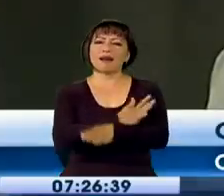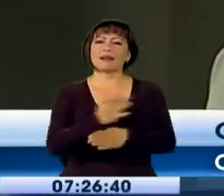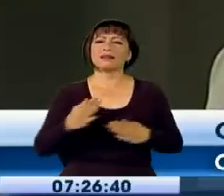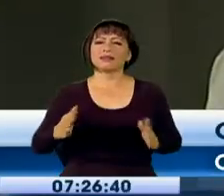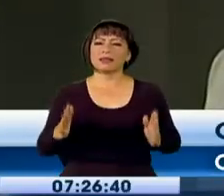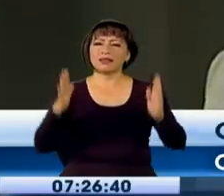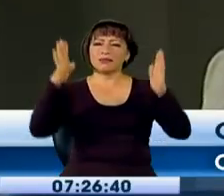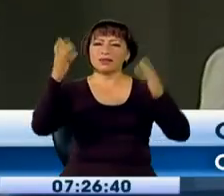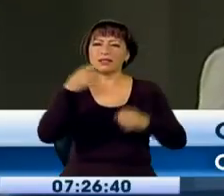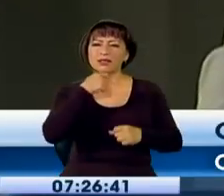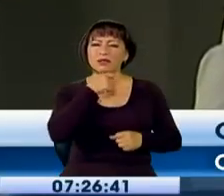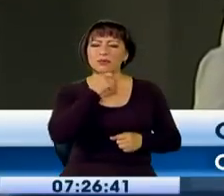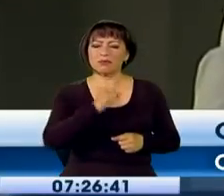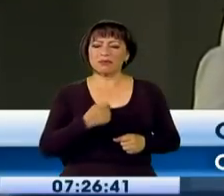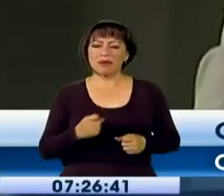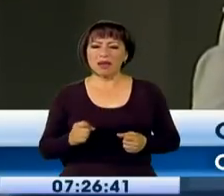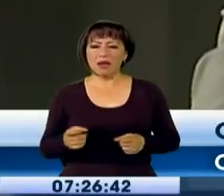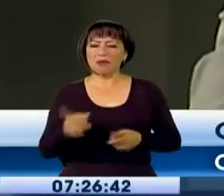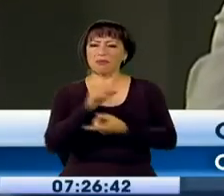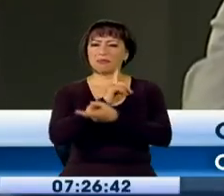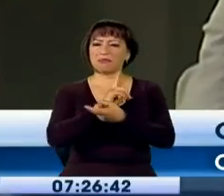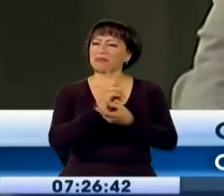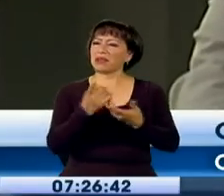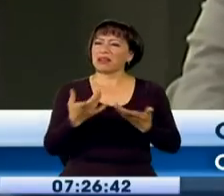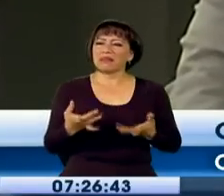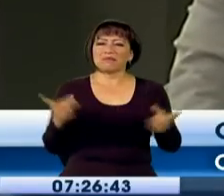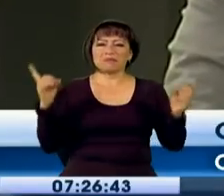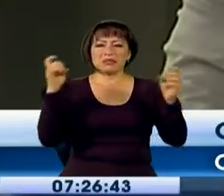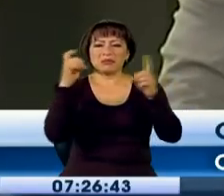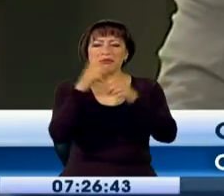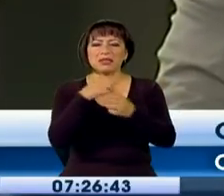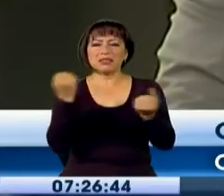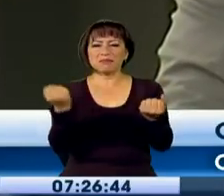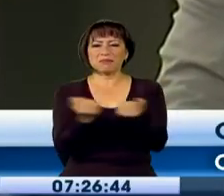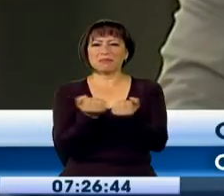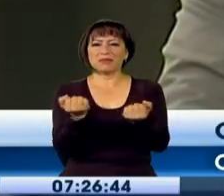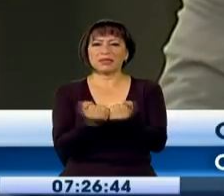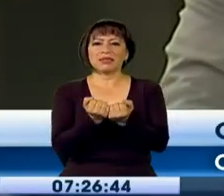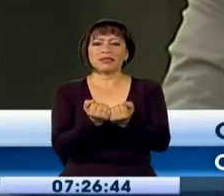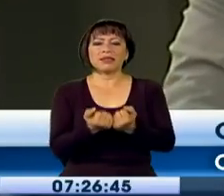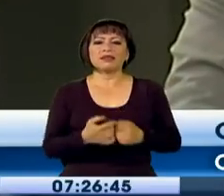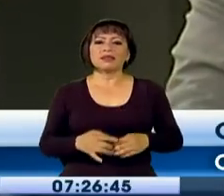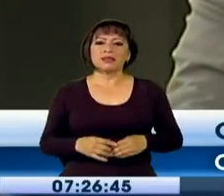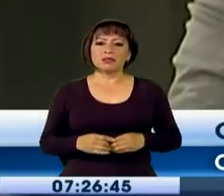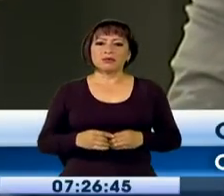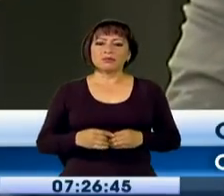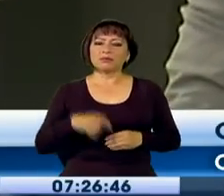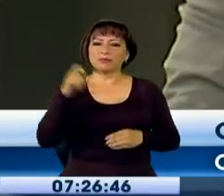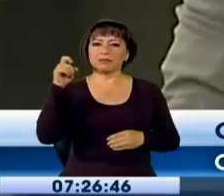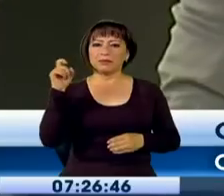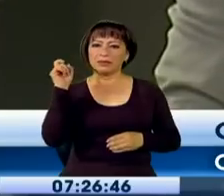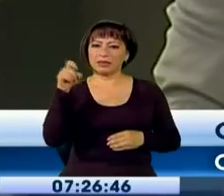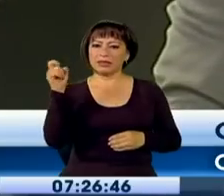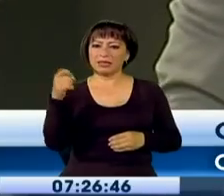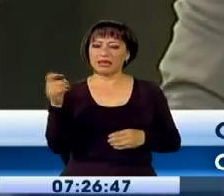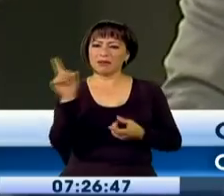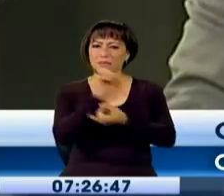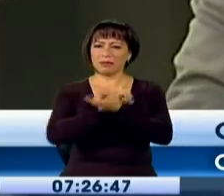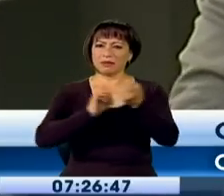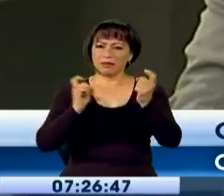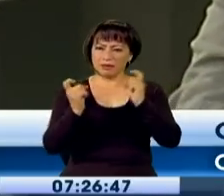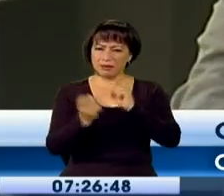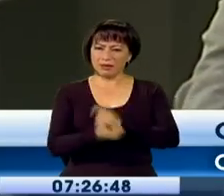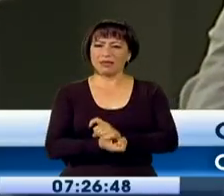Dirección Regional 1 no contaba con el espacio, ni siquiera con infraestructura adecuada para brindar los servicios de